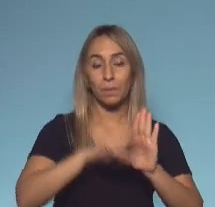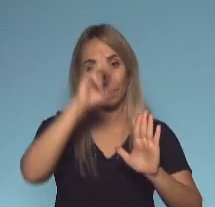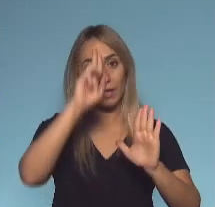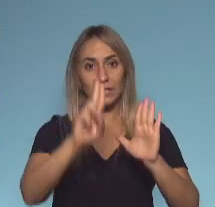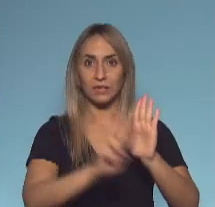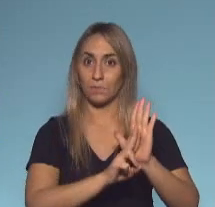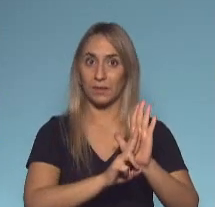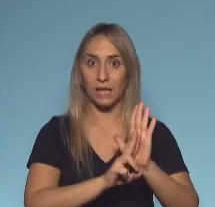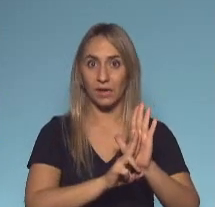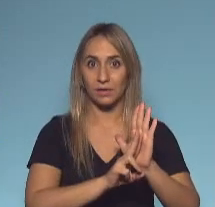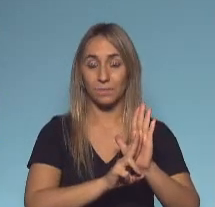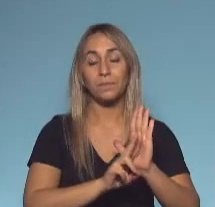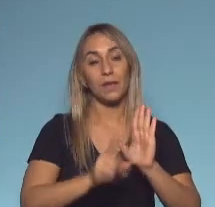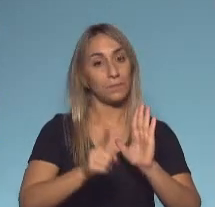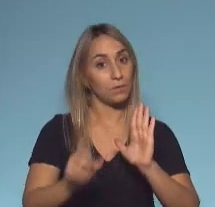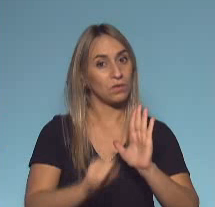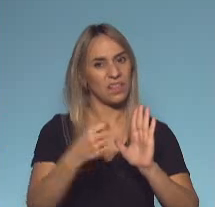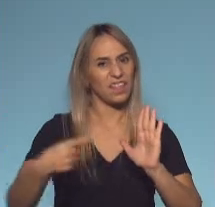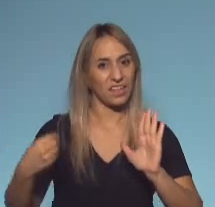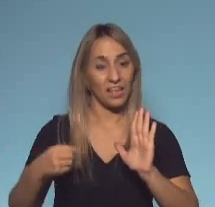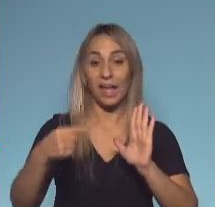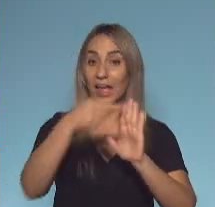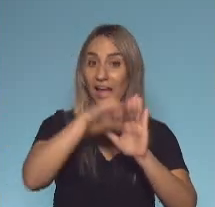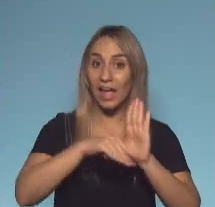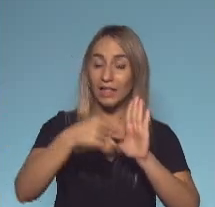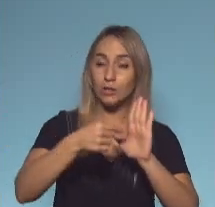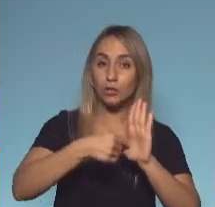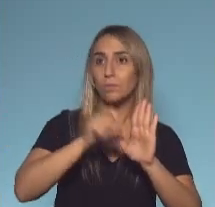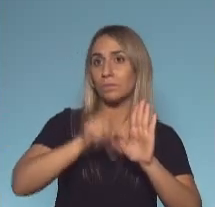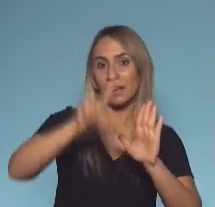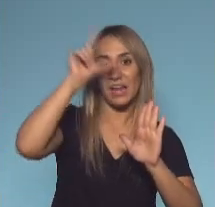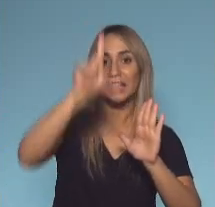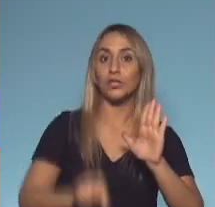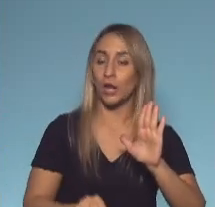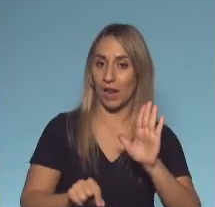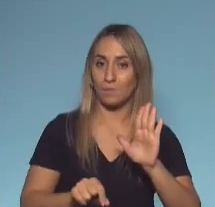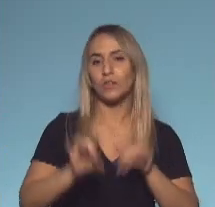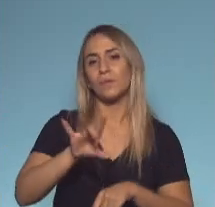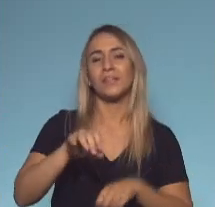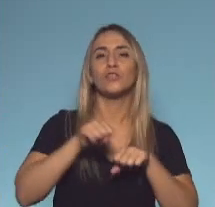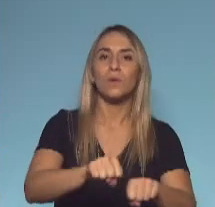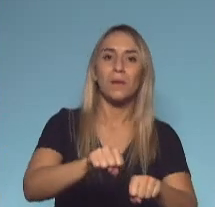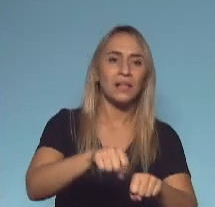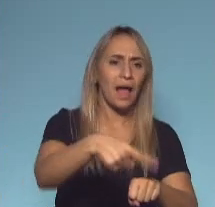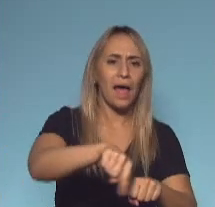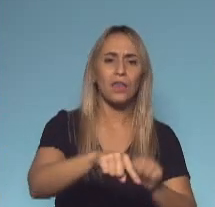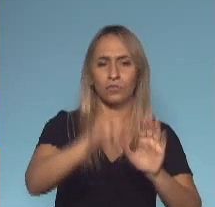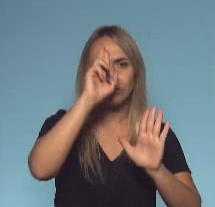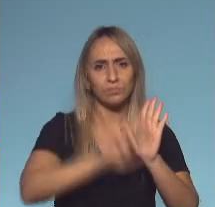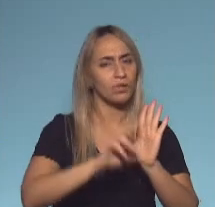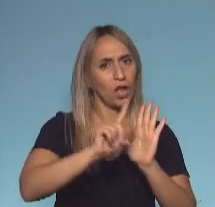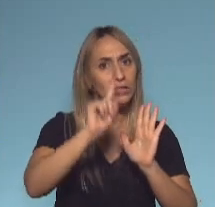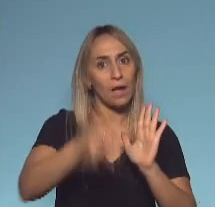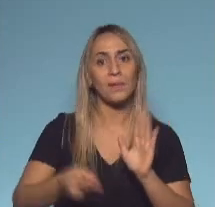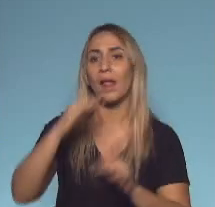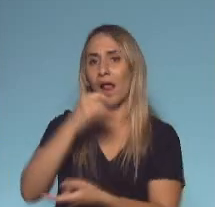y que además esto es importante, ¿no? Que tenga alcance a nivel nacional, pero no solamente en los super, sino también sí, en el almacén, en el comercio